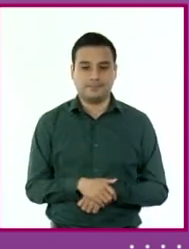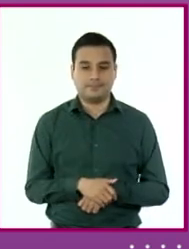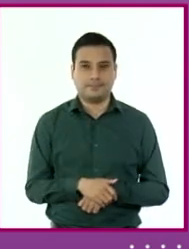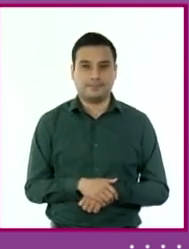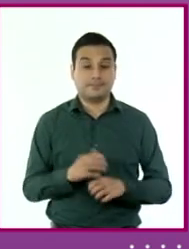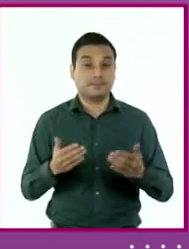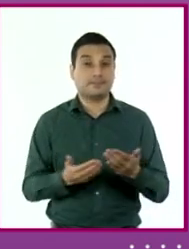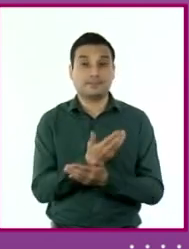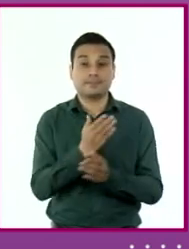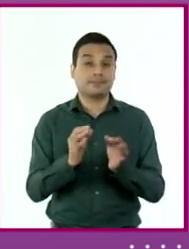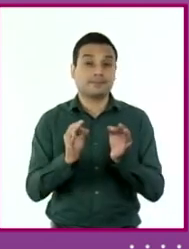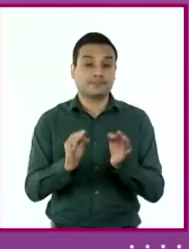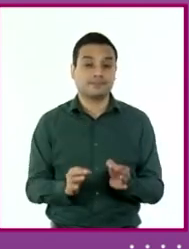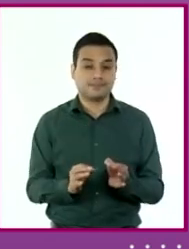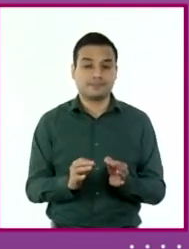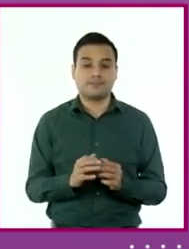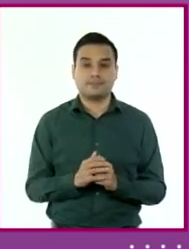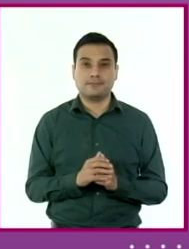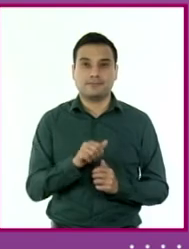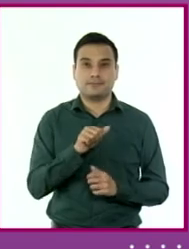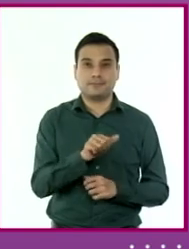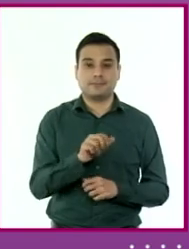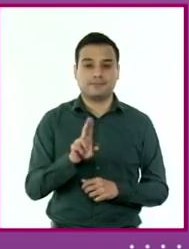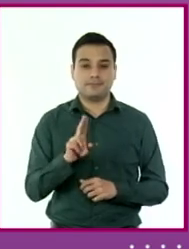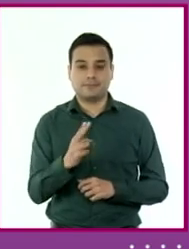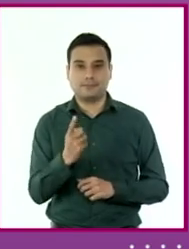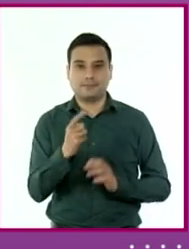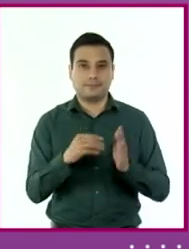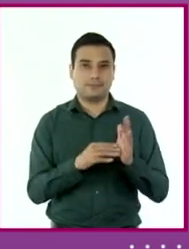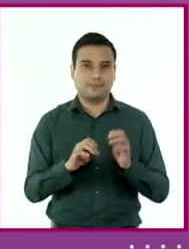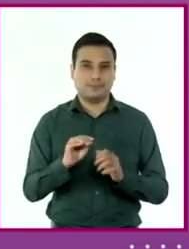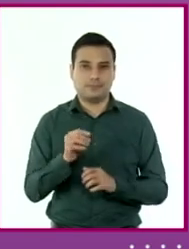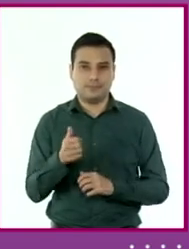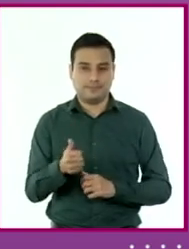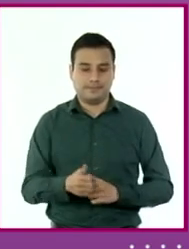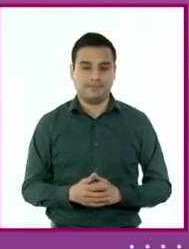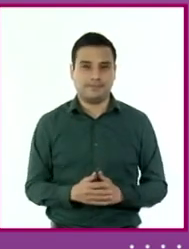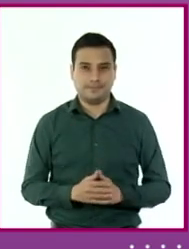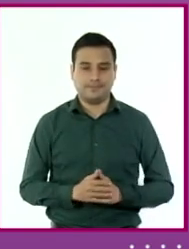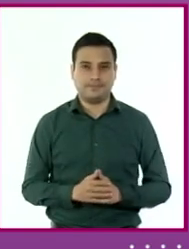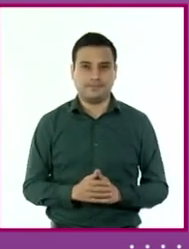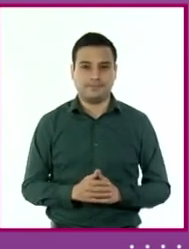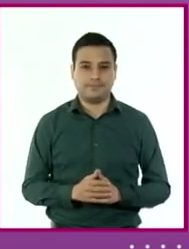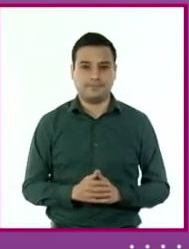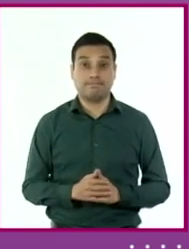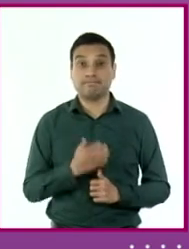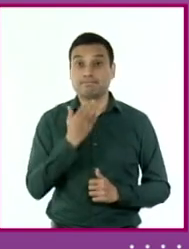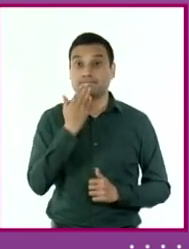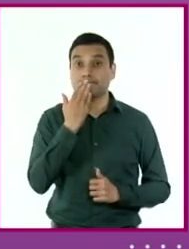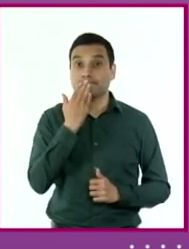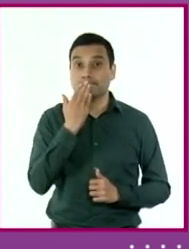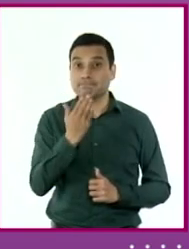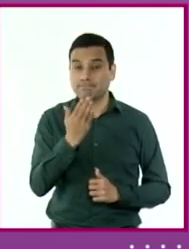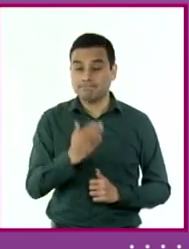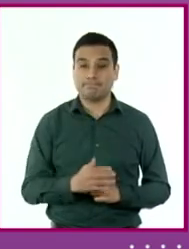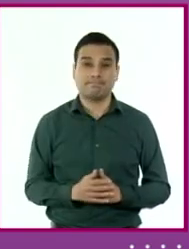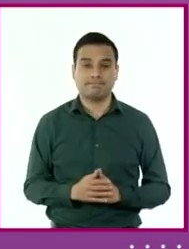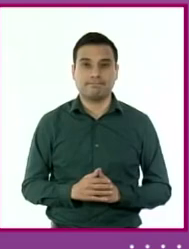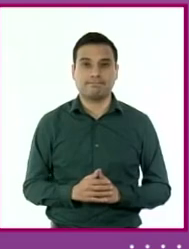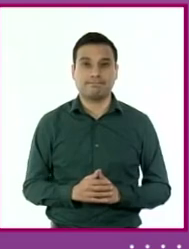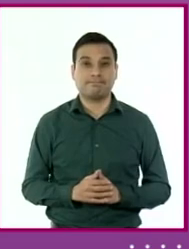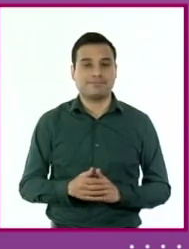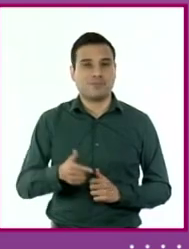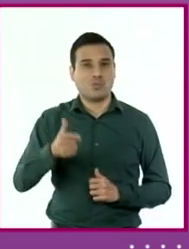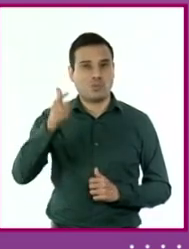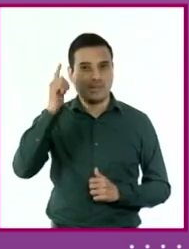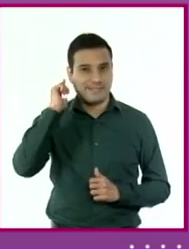234510. Date of birth, November 16th, 1996. ¡Muy bien! Espero